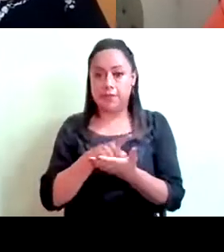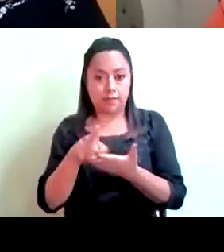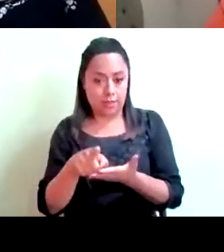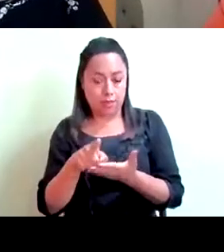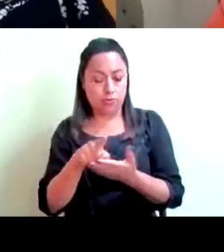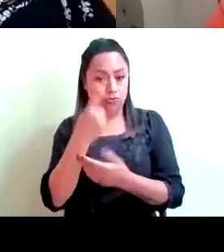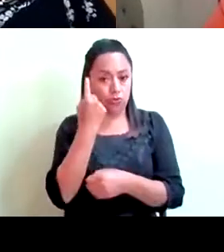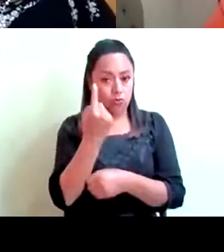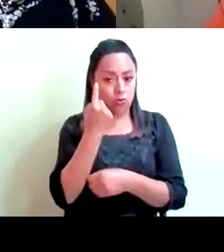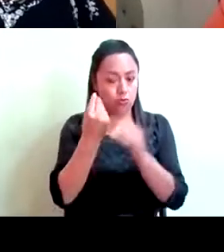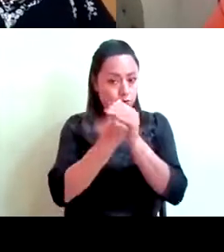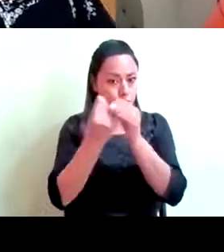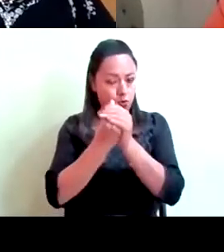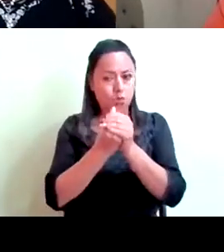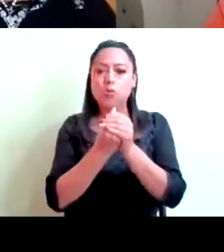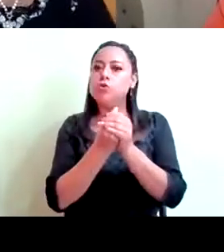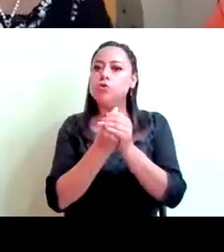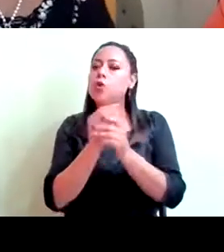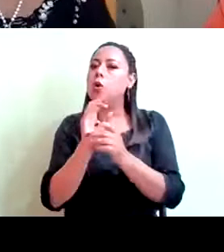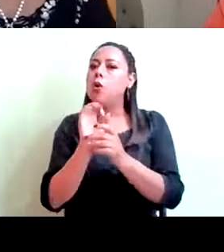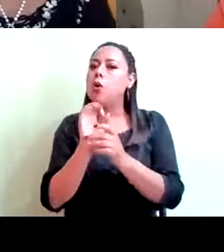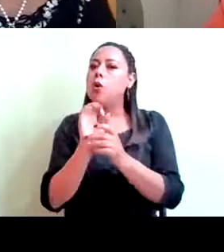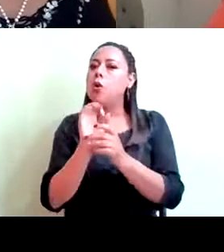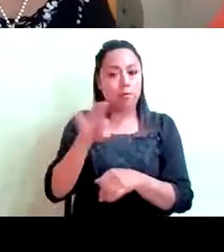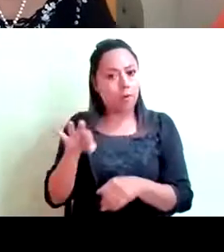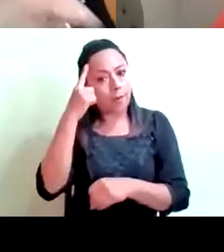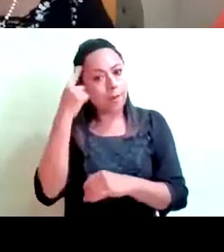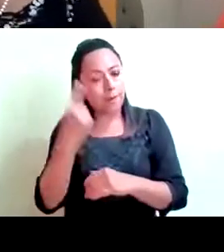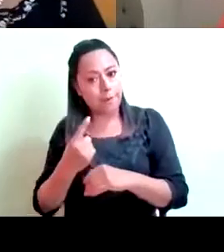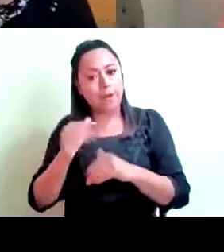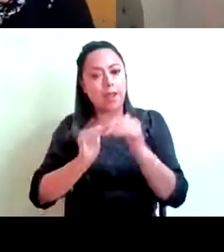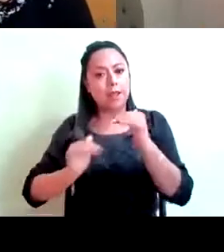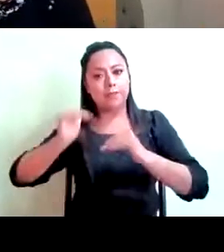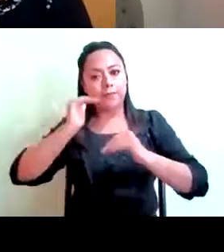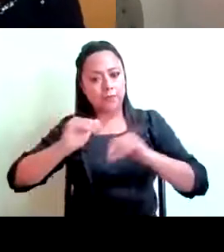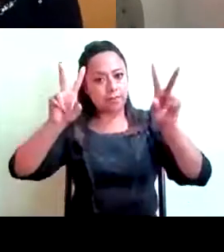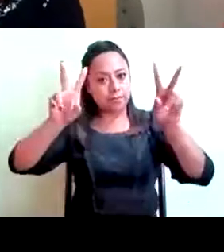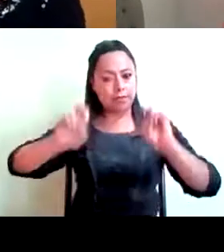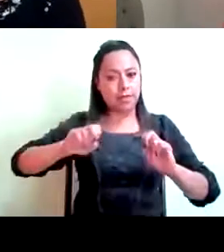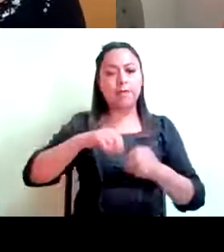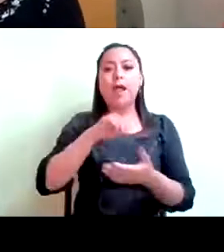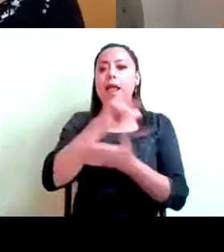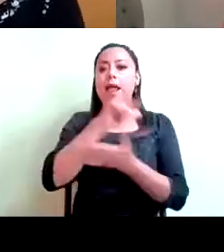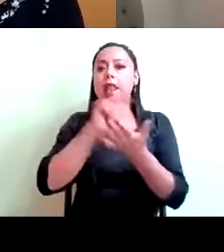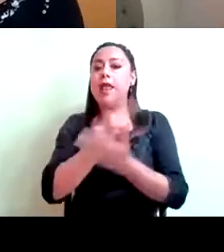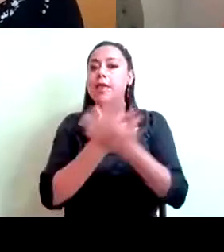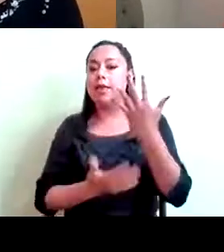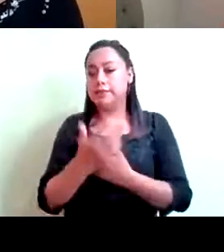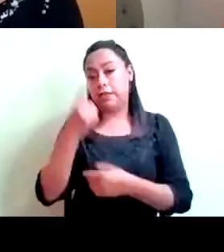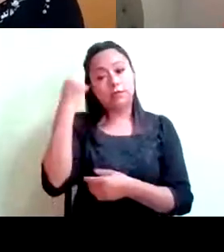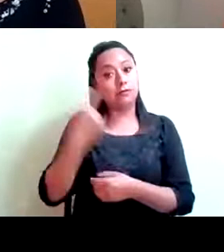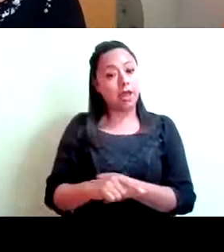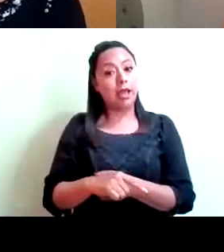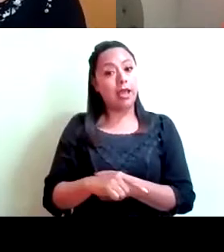curso optativo para el ciclo superior en materia legislativa, a fin de que los estudiantes de ambas licenciaturas